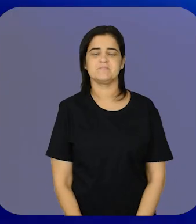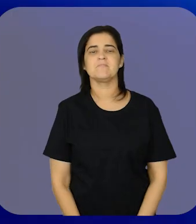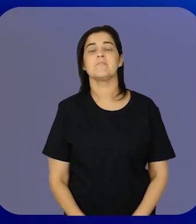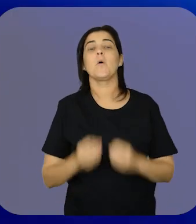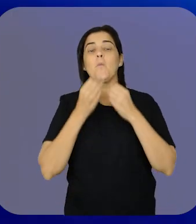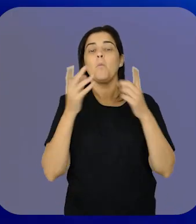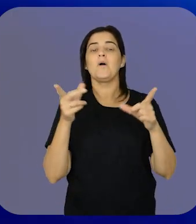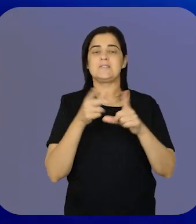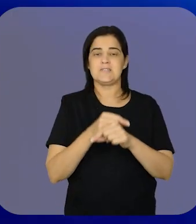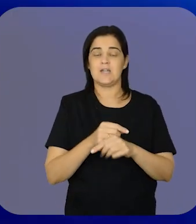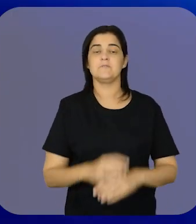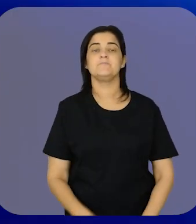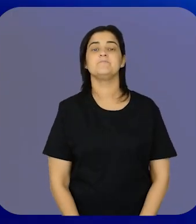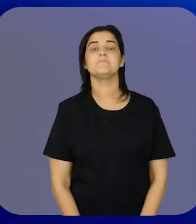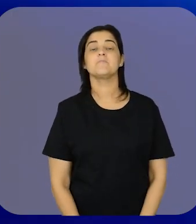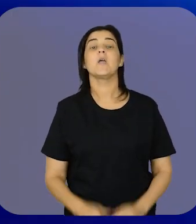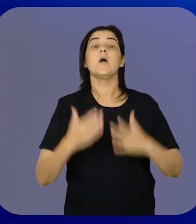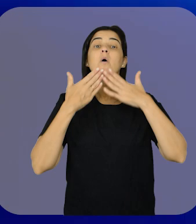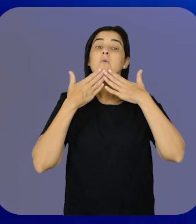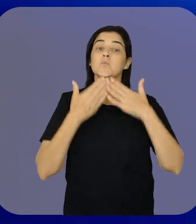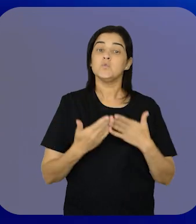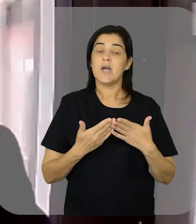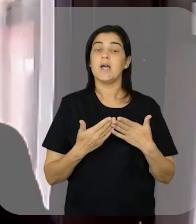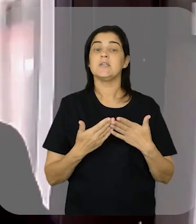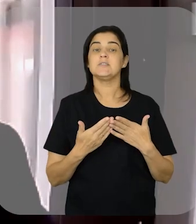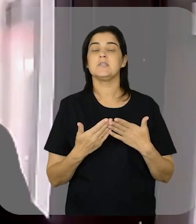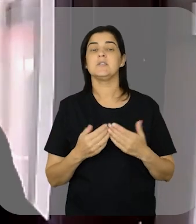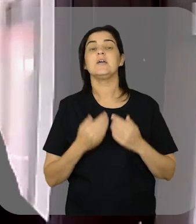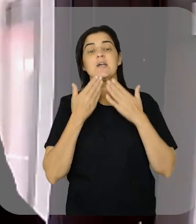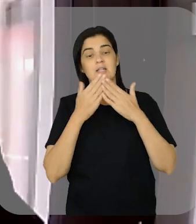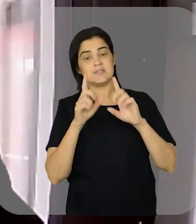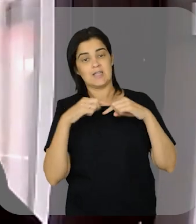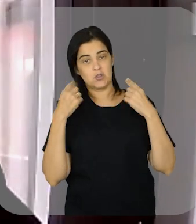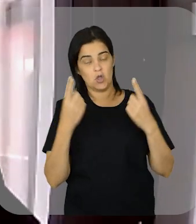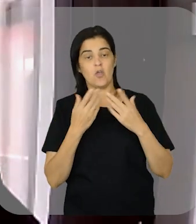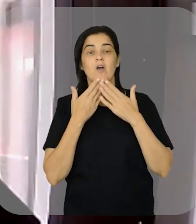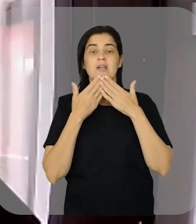Buen cierre, buen cierre. Bueno, muchas gracias. Bueno, gracias a todos.